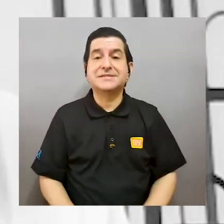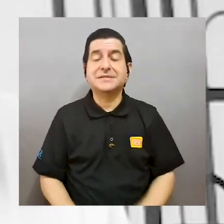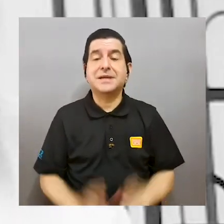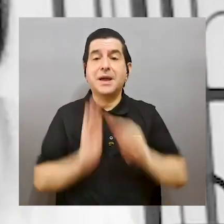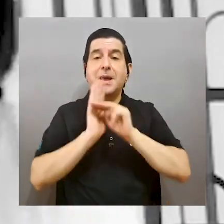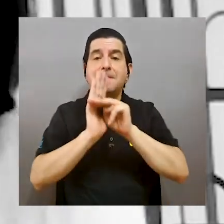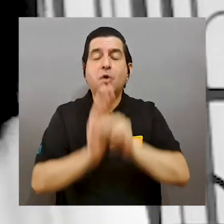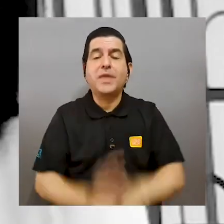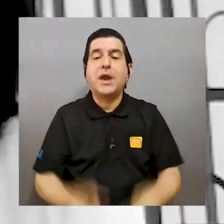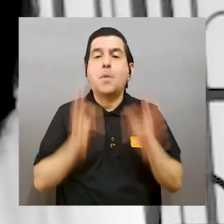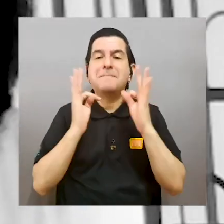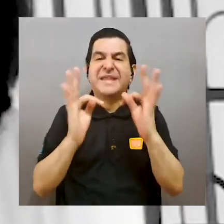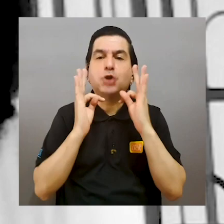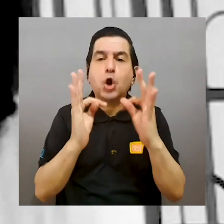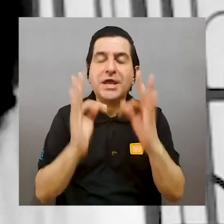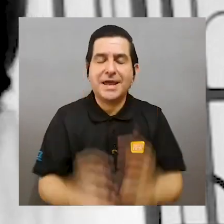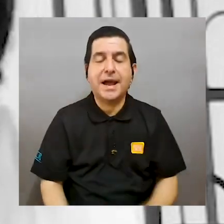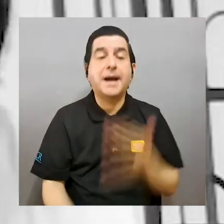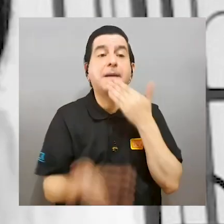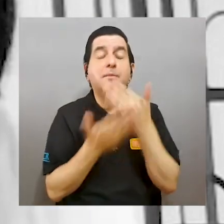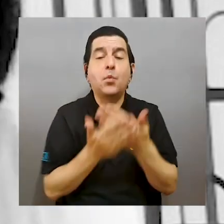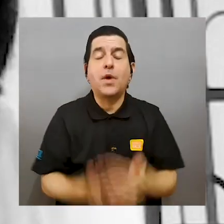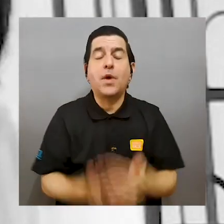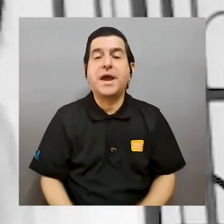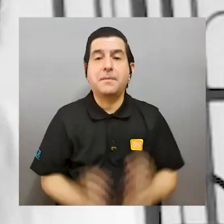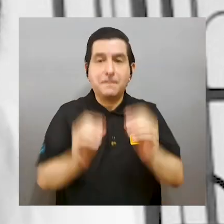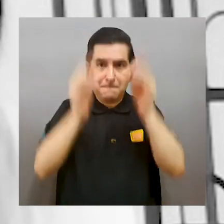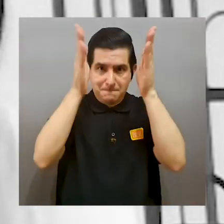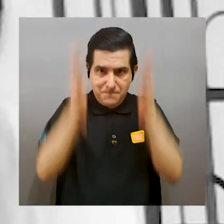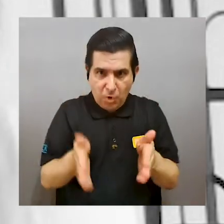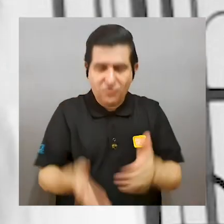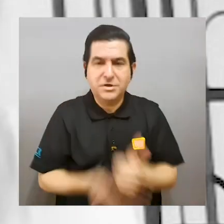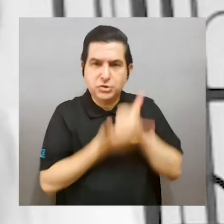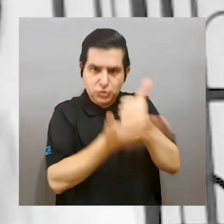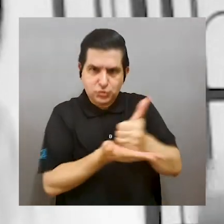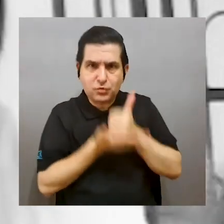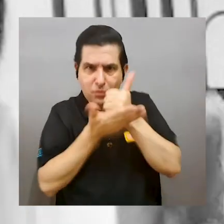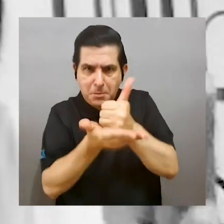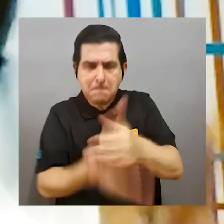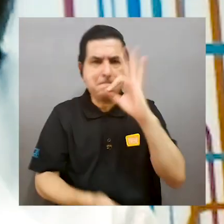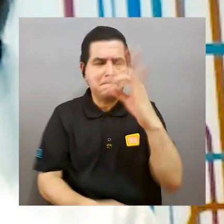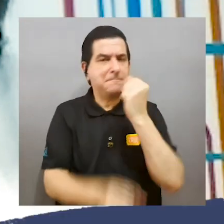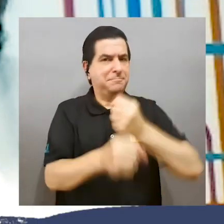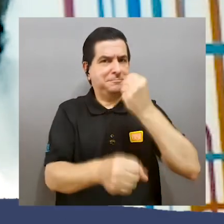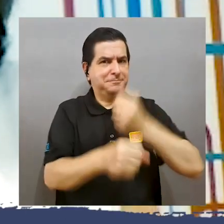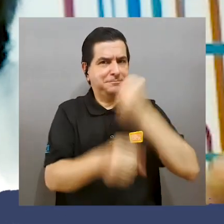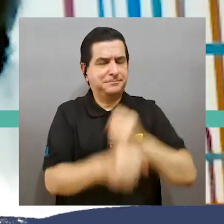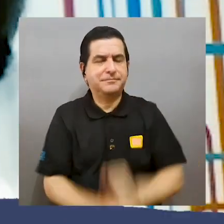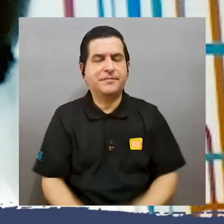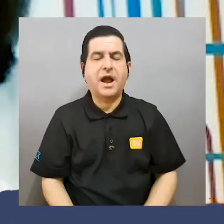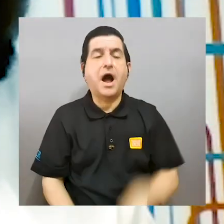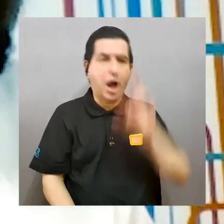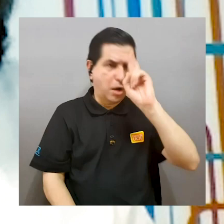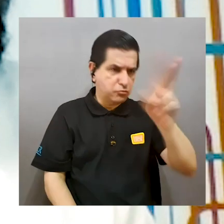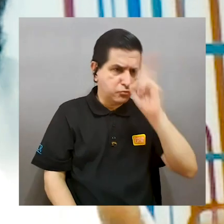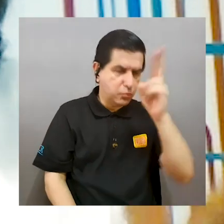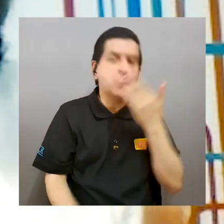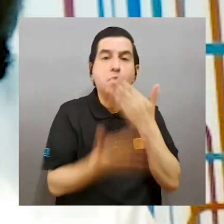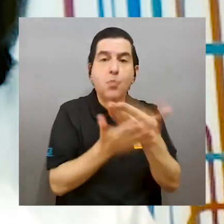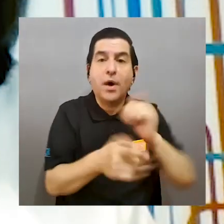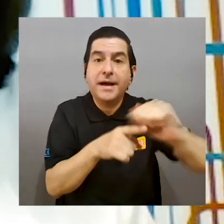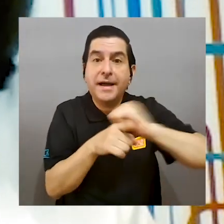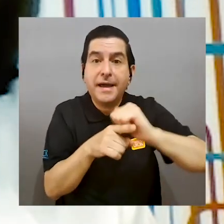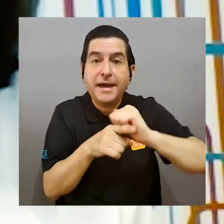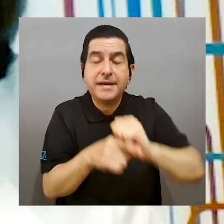mentoría. Entonces nosotros lo que buscamos fue buenos mentores, buenos profesores que hacen muy bien su trabajo, que es reconocido, y